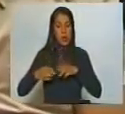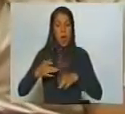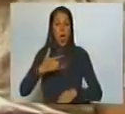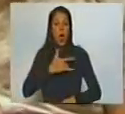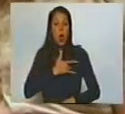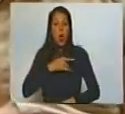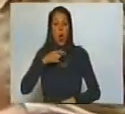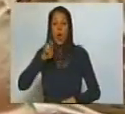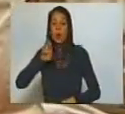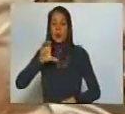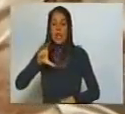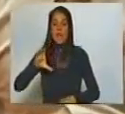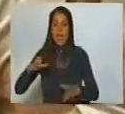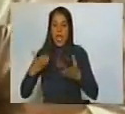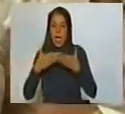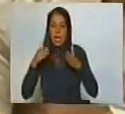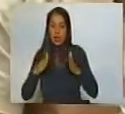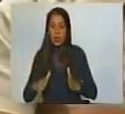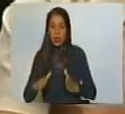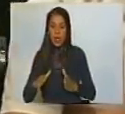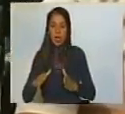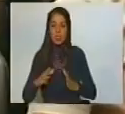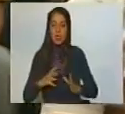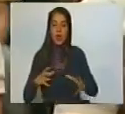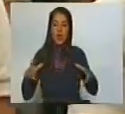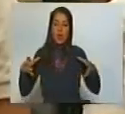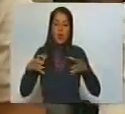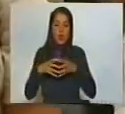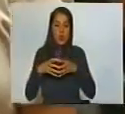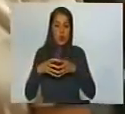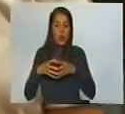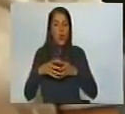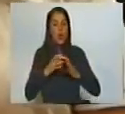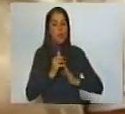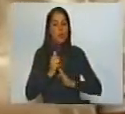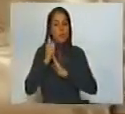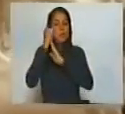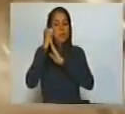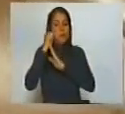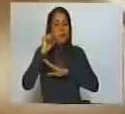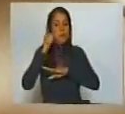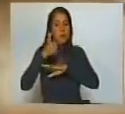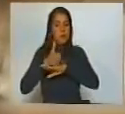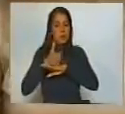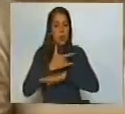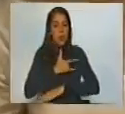Venezuela, encabezada por el heroico rector Francisco de Venanzi, ¿no?